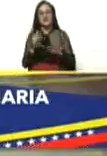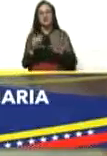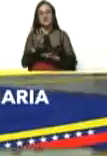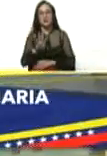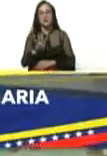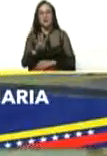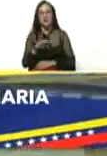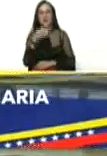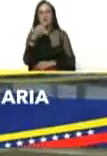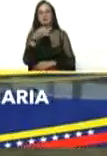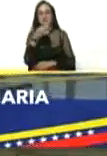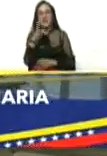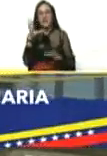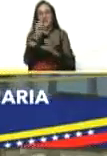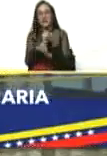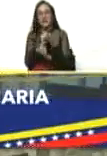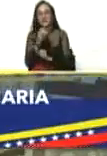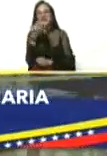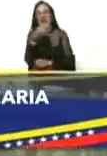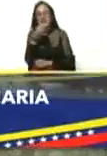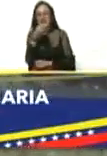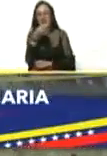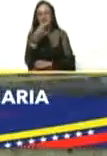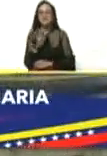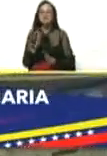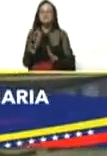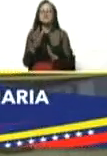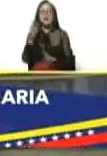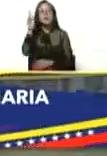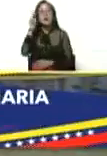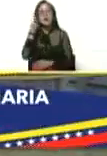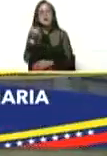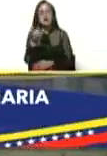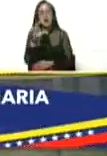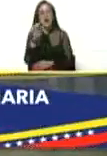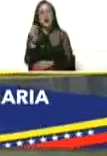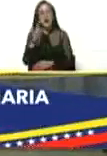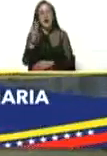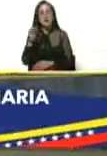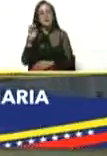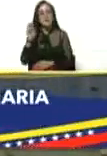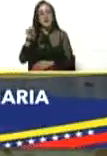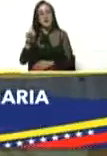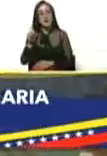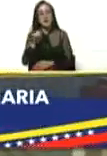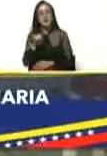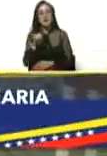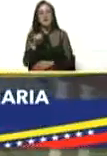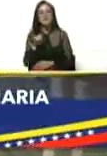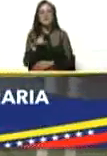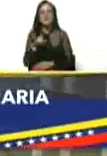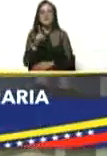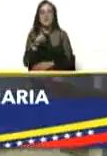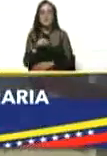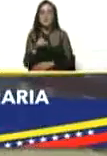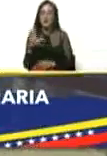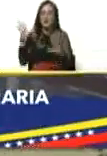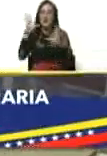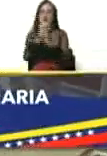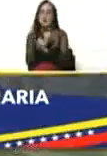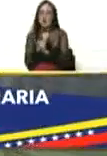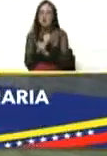también está con nosotros la directora del plantel, la profesora Carmen Rodríguez. Pero además tiene un turno